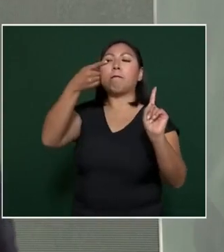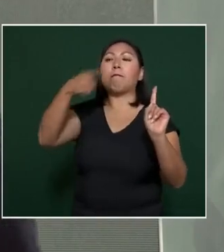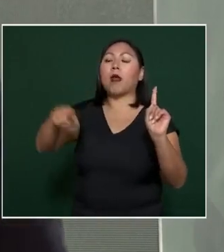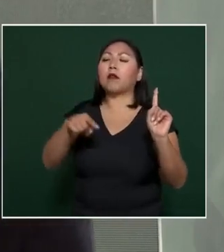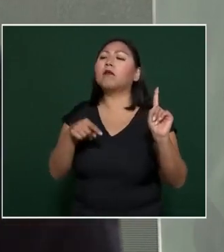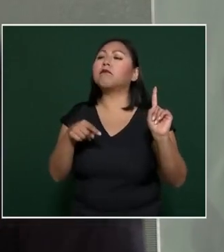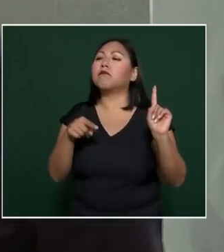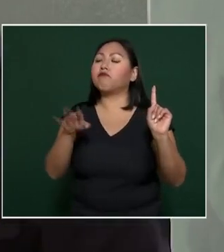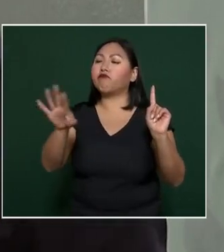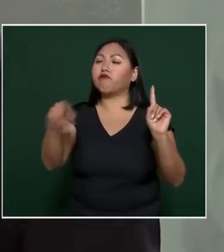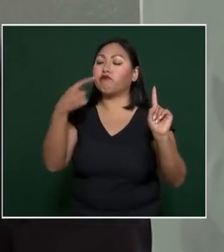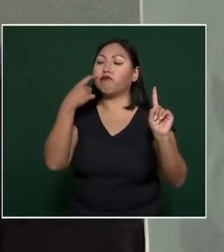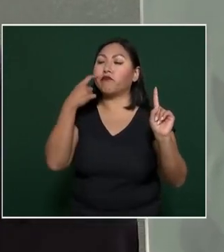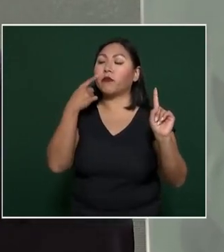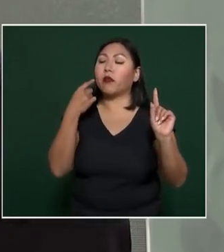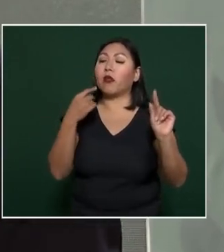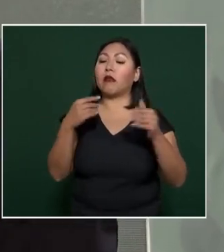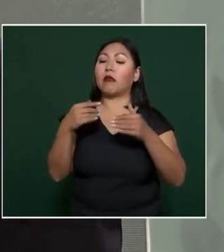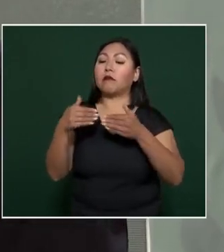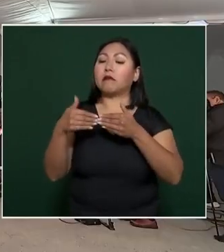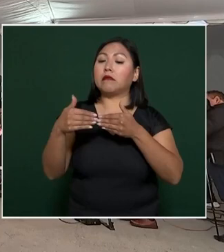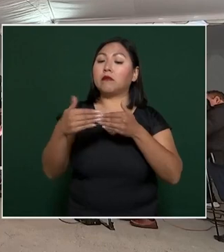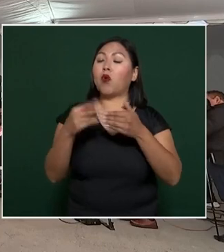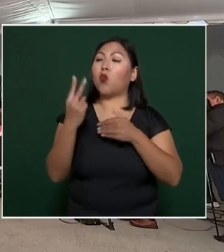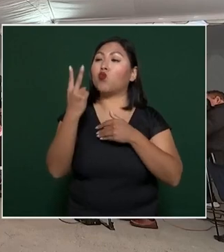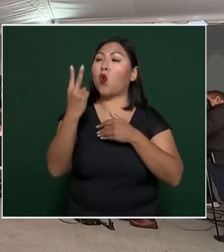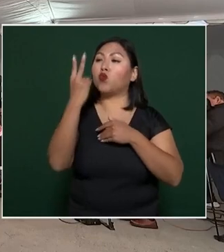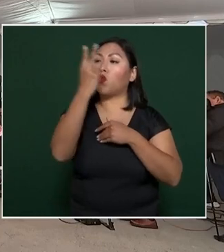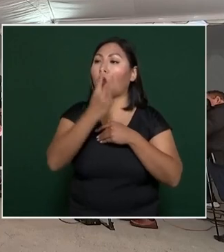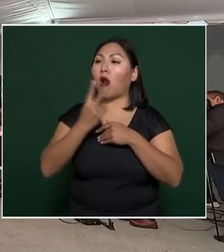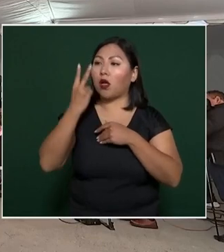en 2 horas dejaran